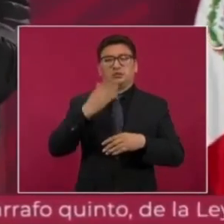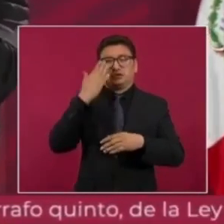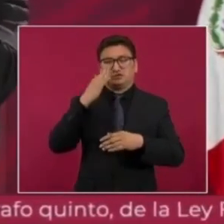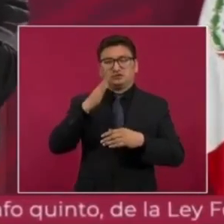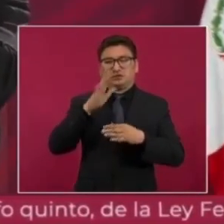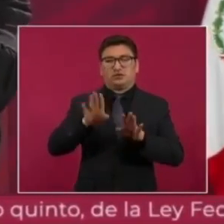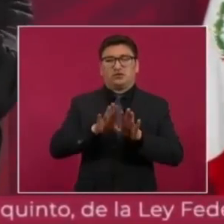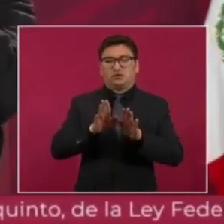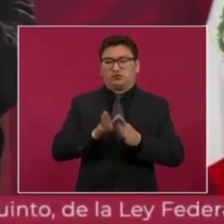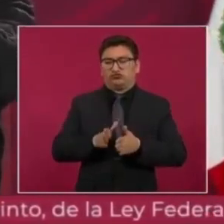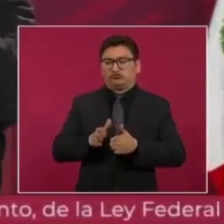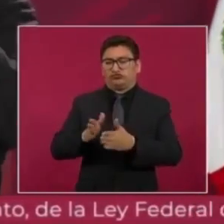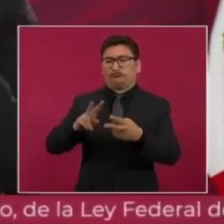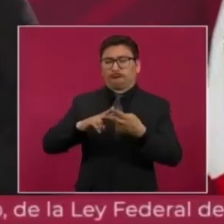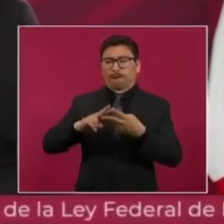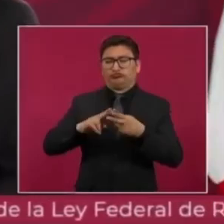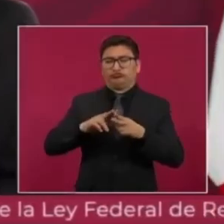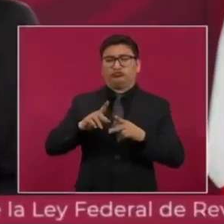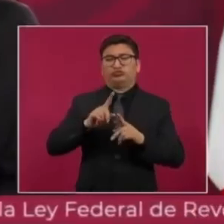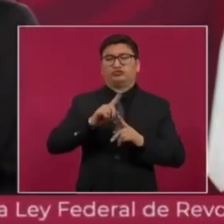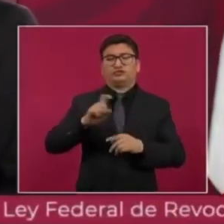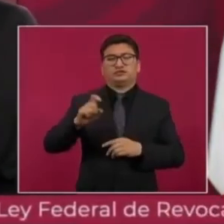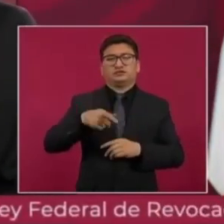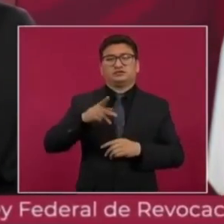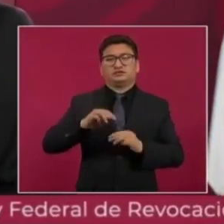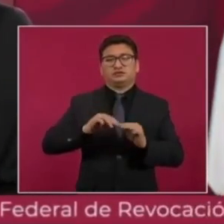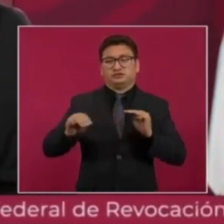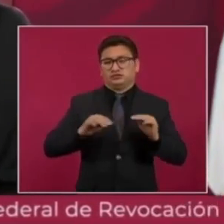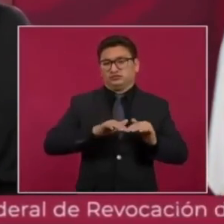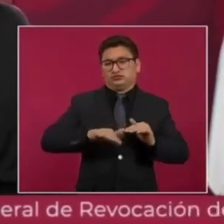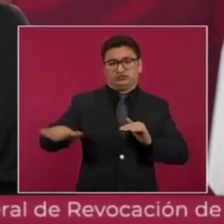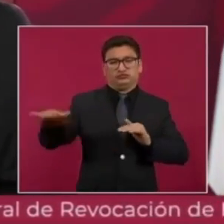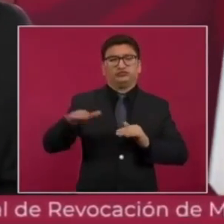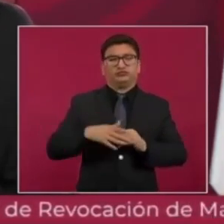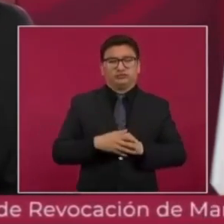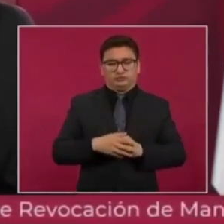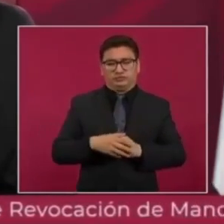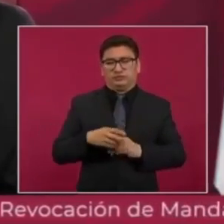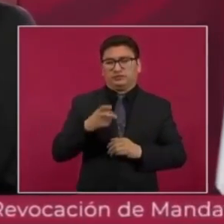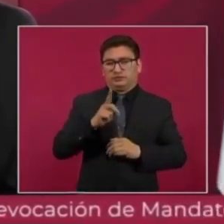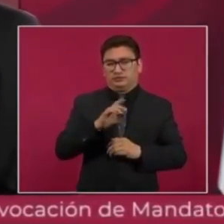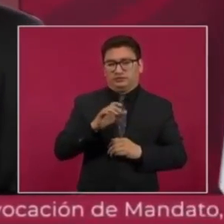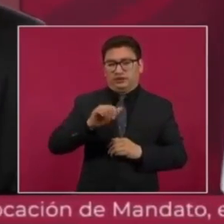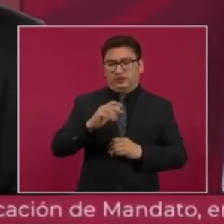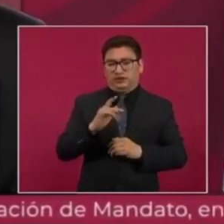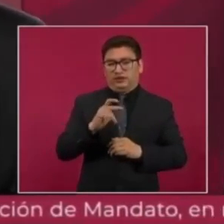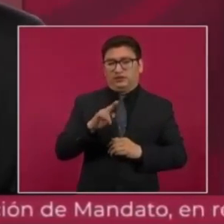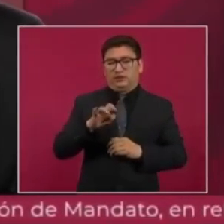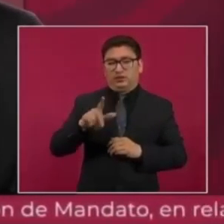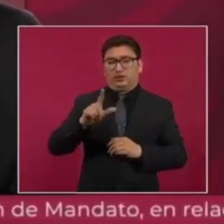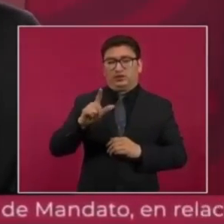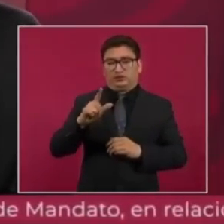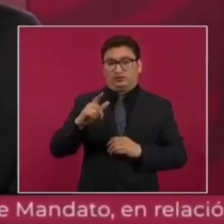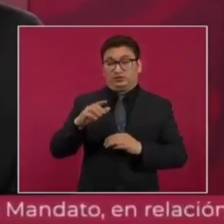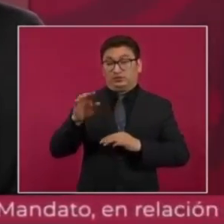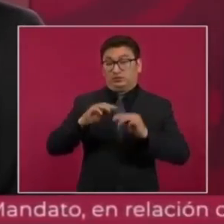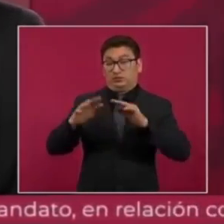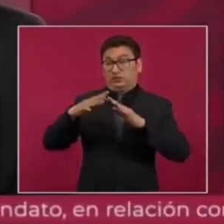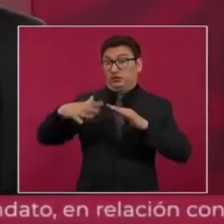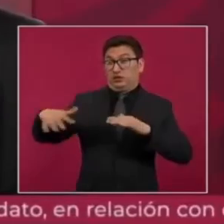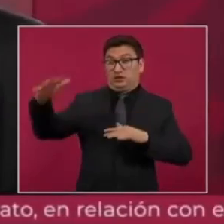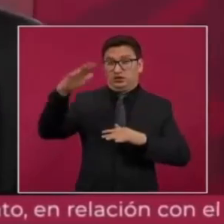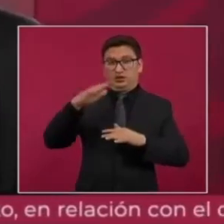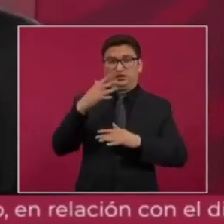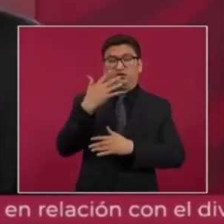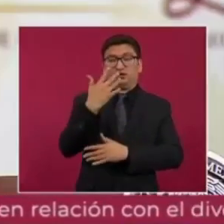recta son 100 kilómetros de Acagual. Ni siquiera Monte Alto, no es